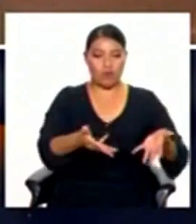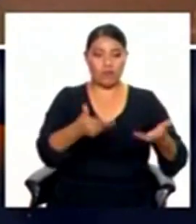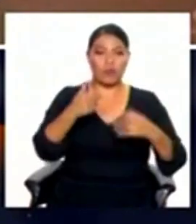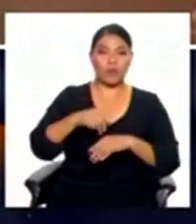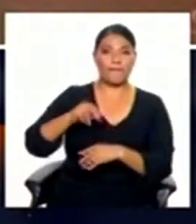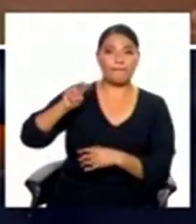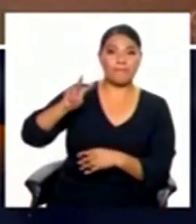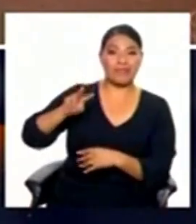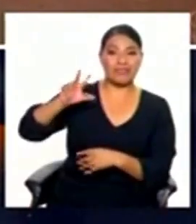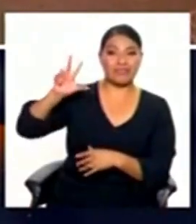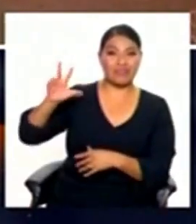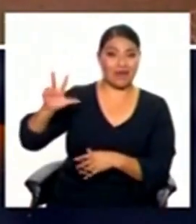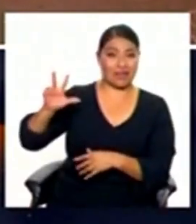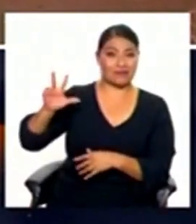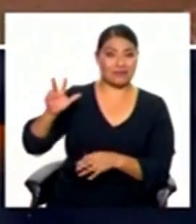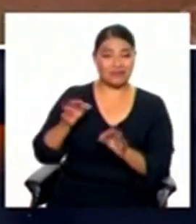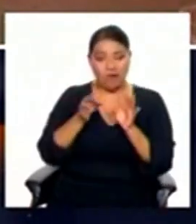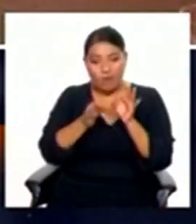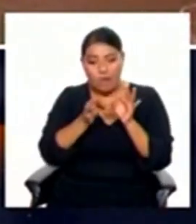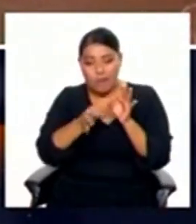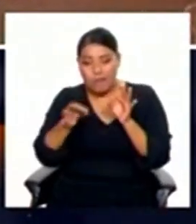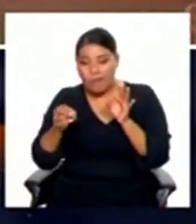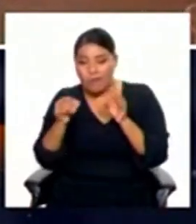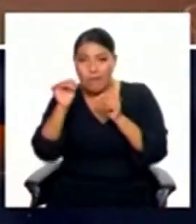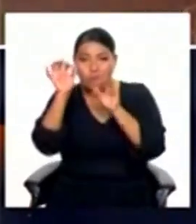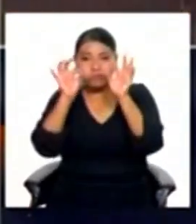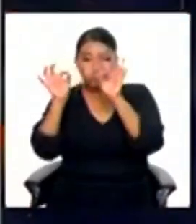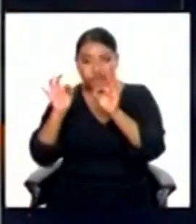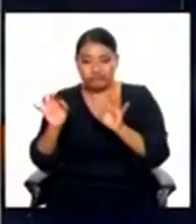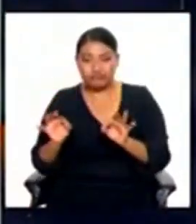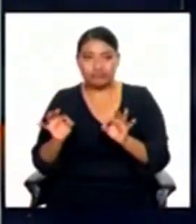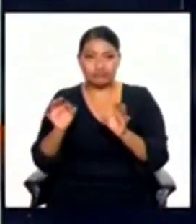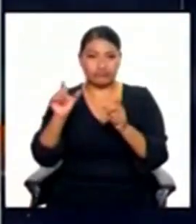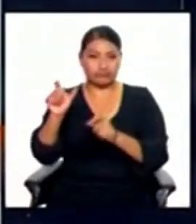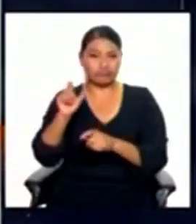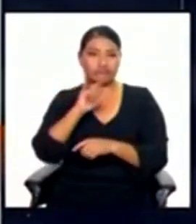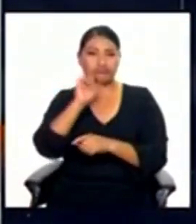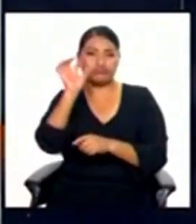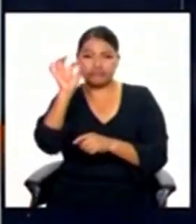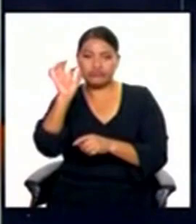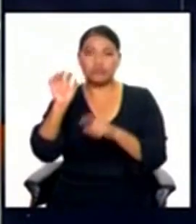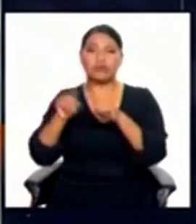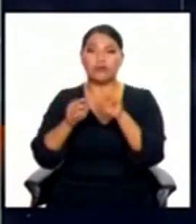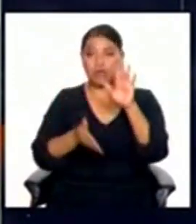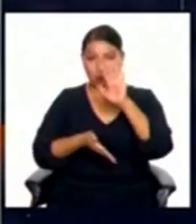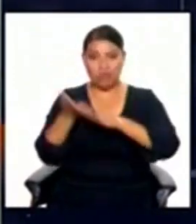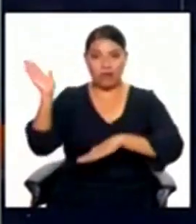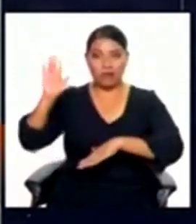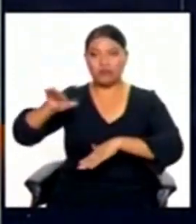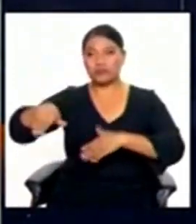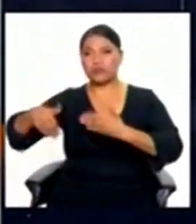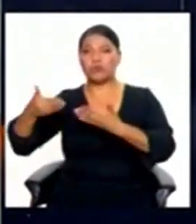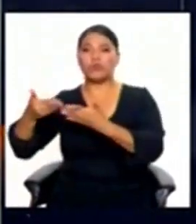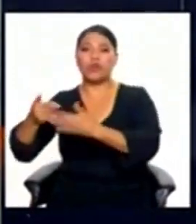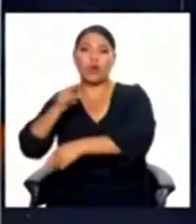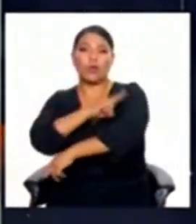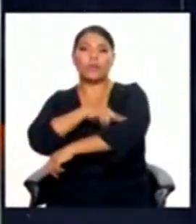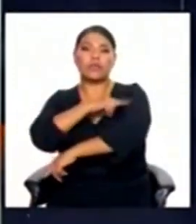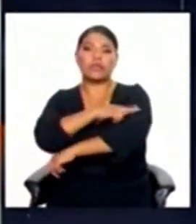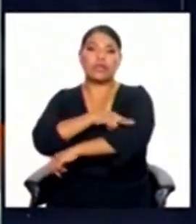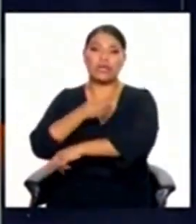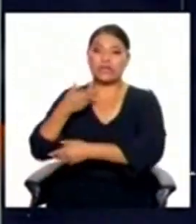nos da una dimensión de la violencia. Él, aún con vida, fue llevado al hospital de ATE Vitarte y llegó ya